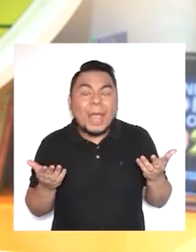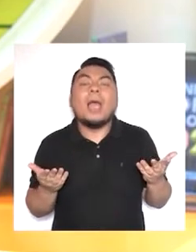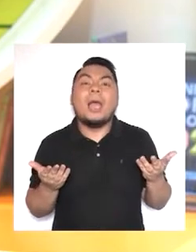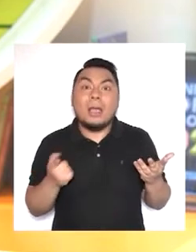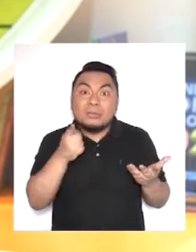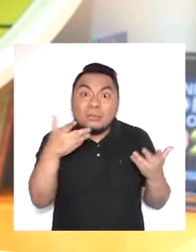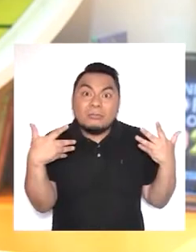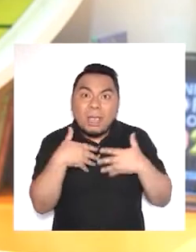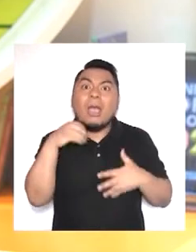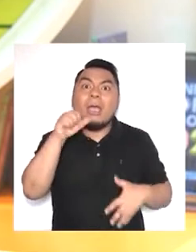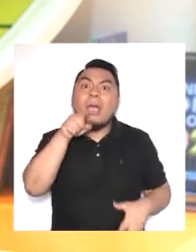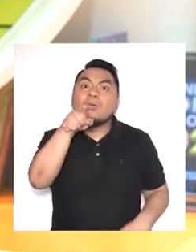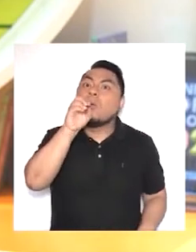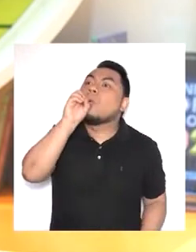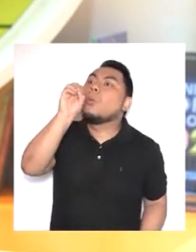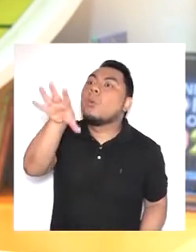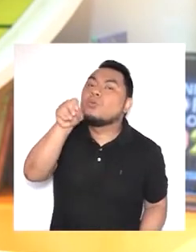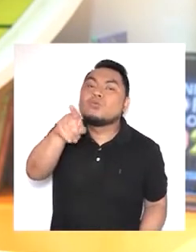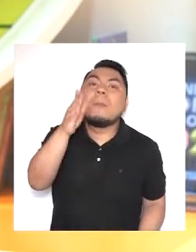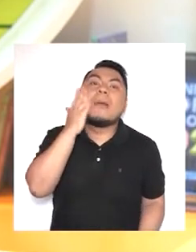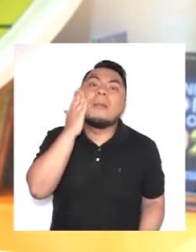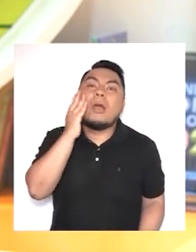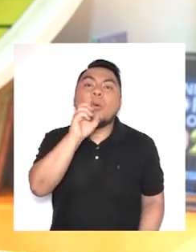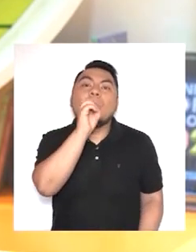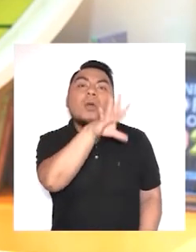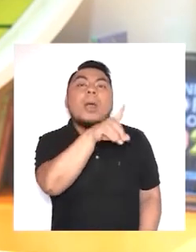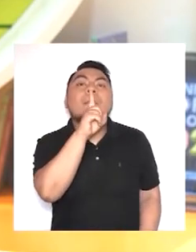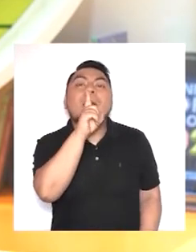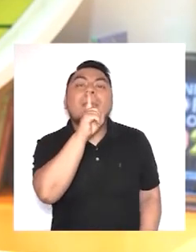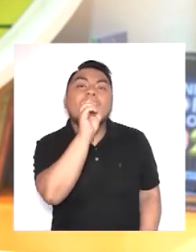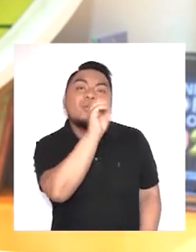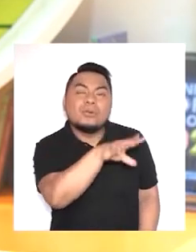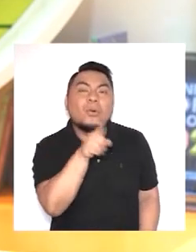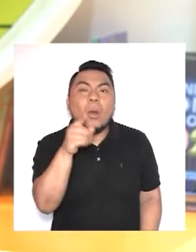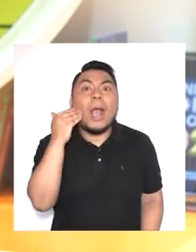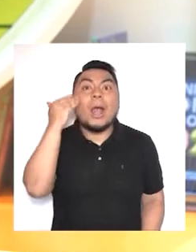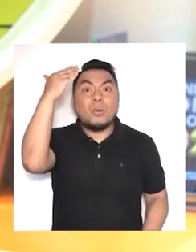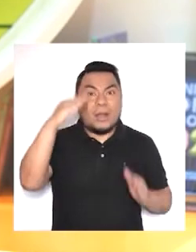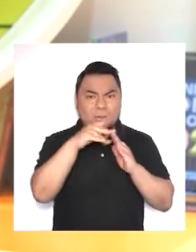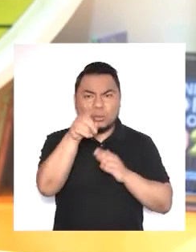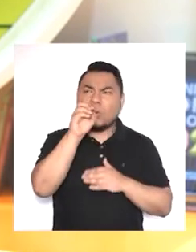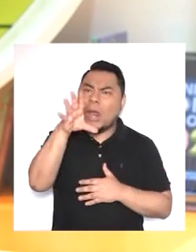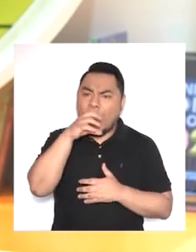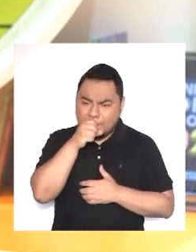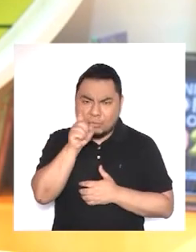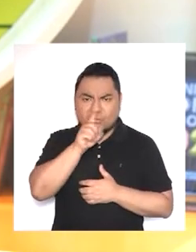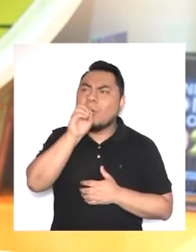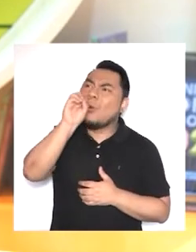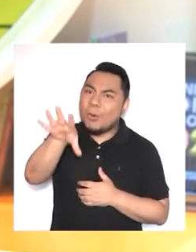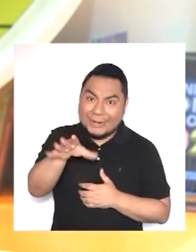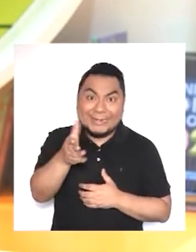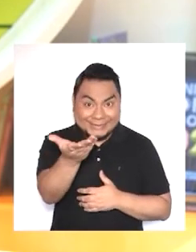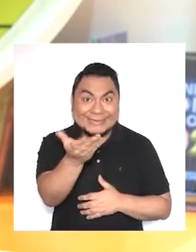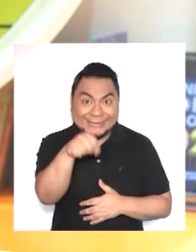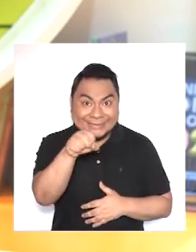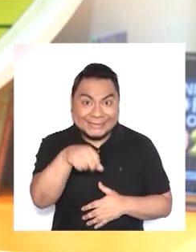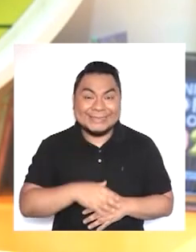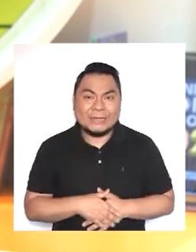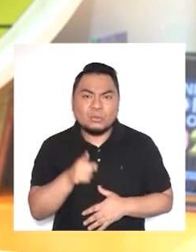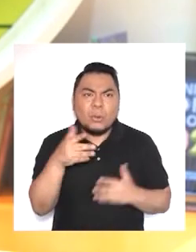Entonces, cuéntenselo a su mamá, a su papá o a algún adulto en casa. ¿Qué les parece?